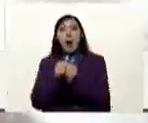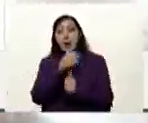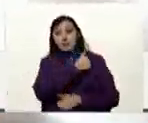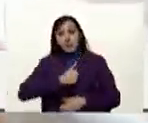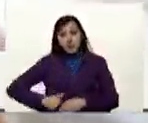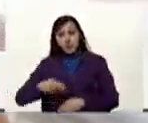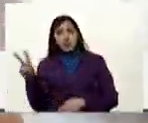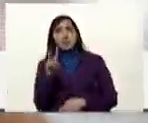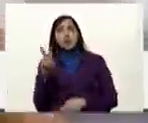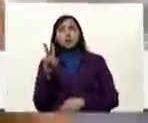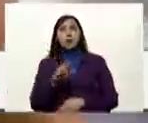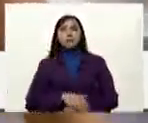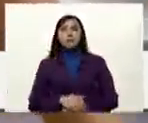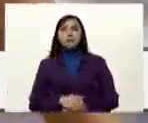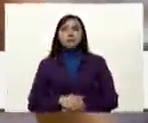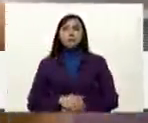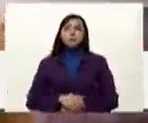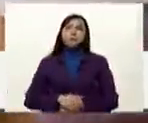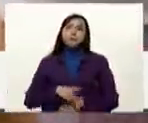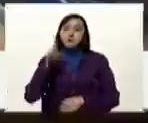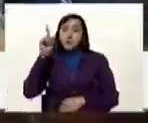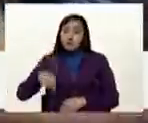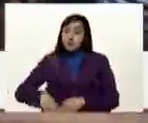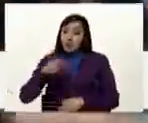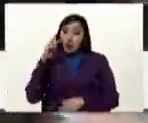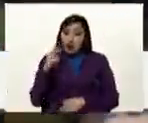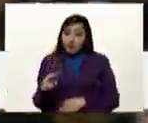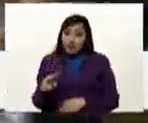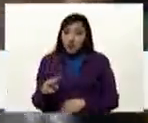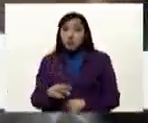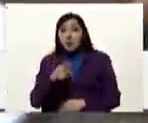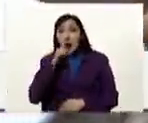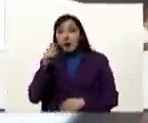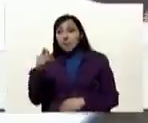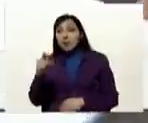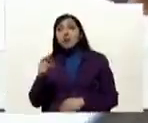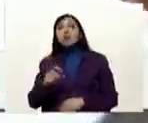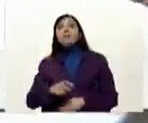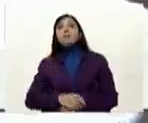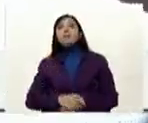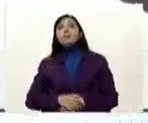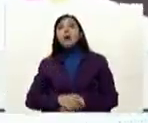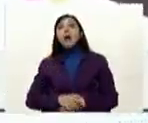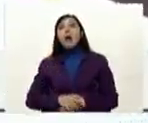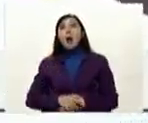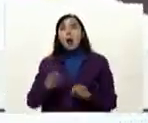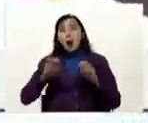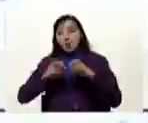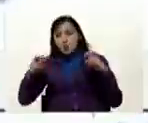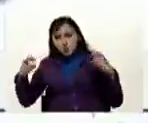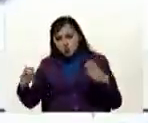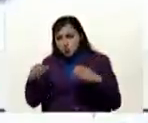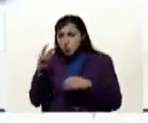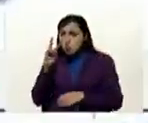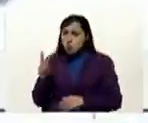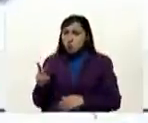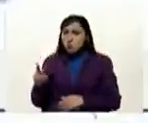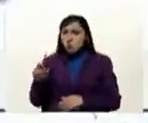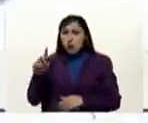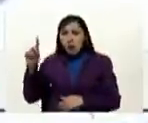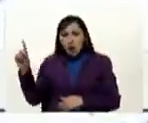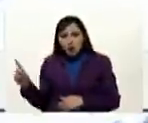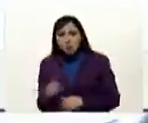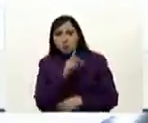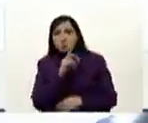Maduro. Y por supuesto, bueno, ver, presidente, que ya usted ahí donde está, en ese espacio, estamos viendo ahí que ya llegó la Navidad ya,